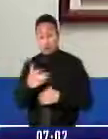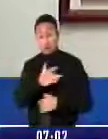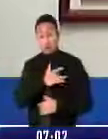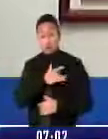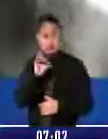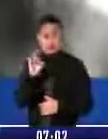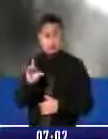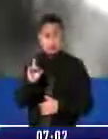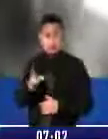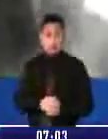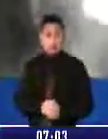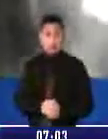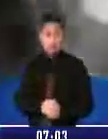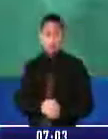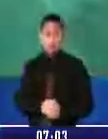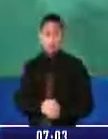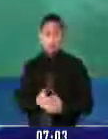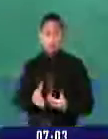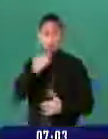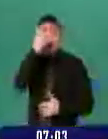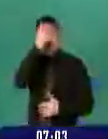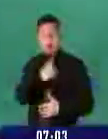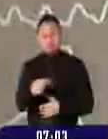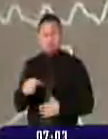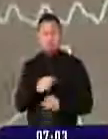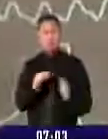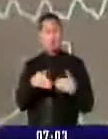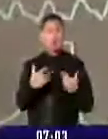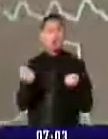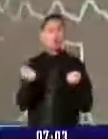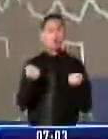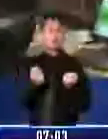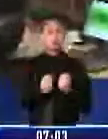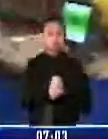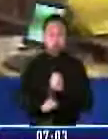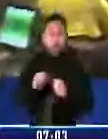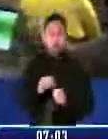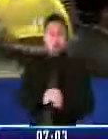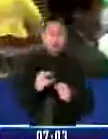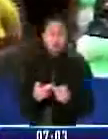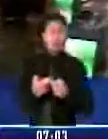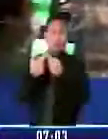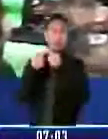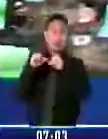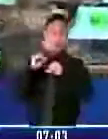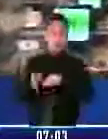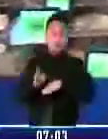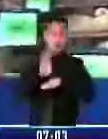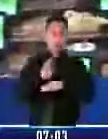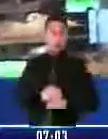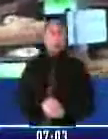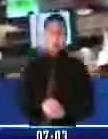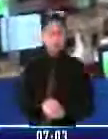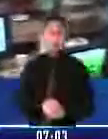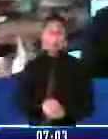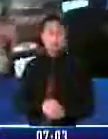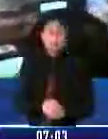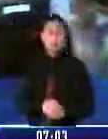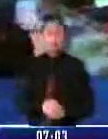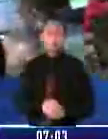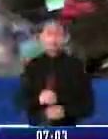siente dolor. La decisión de cómo regular el aborto en casos de violación quedará en manos del Pleno de la Asamblea Nacional. A pesar